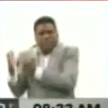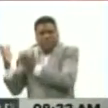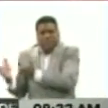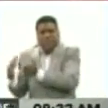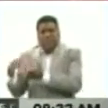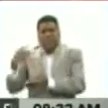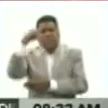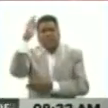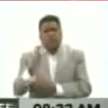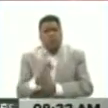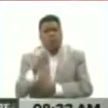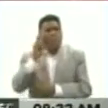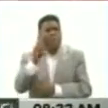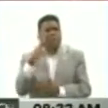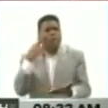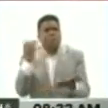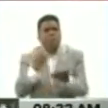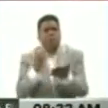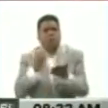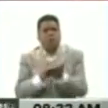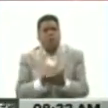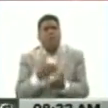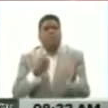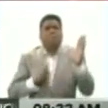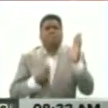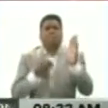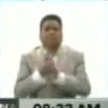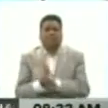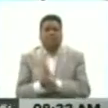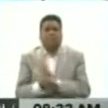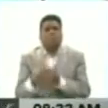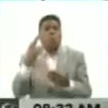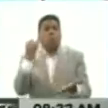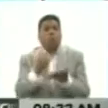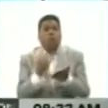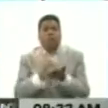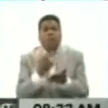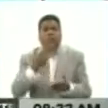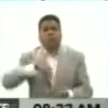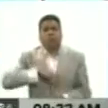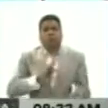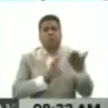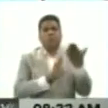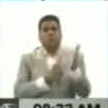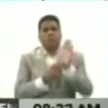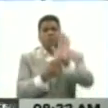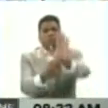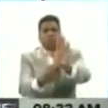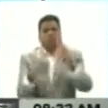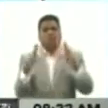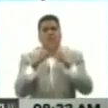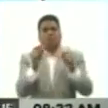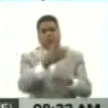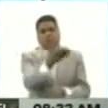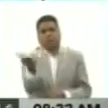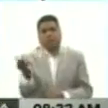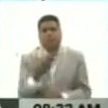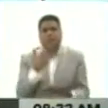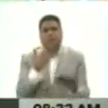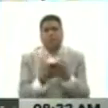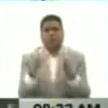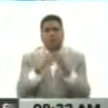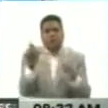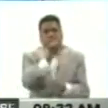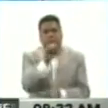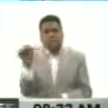todas las pruebas que estamos pasando, pero son pruebas que vamos a superar. Amén. Con el favor de Dios queremos presentar a todos ustedes, le hemos pedido durante toda la semana